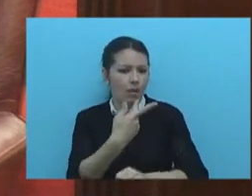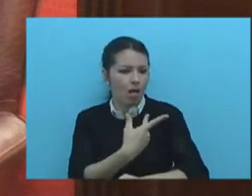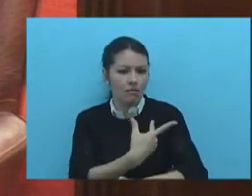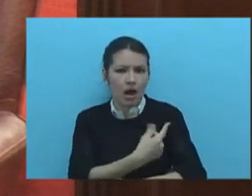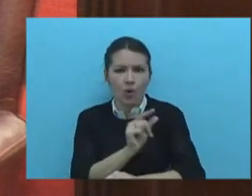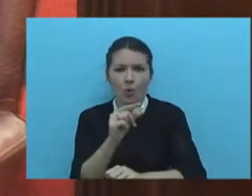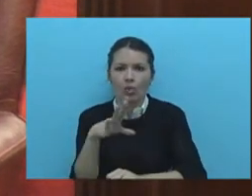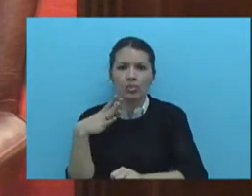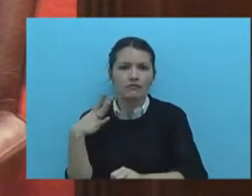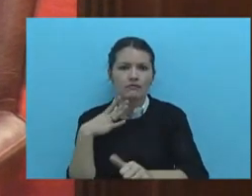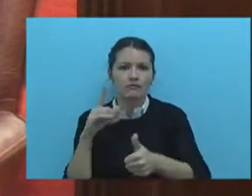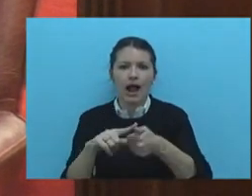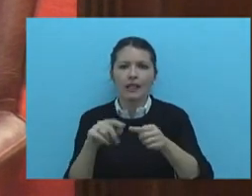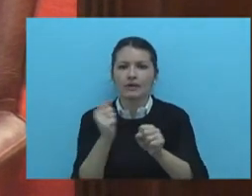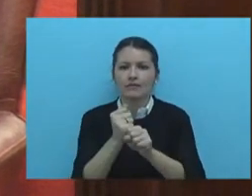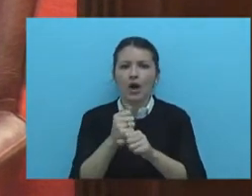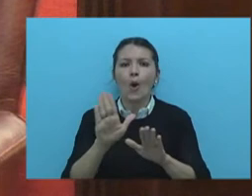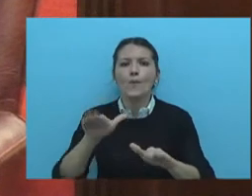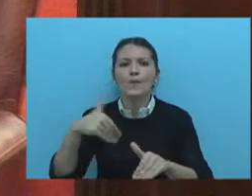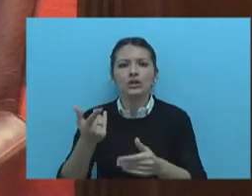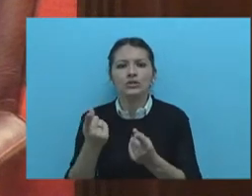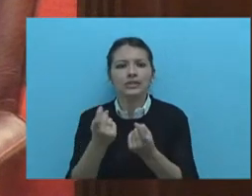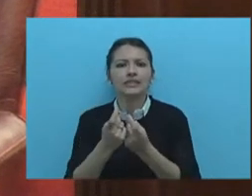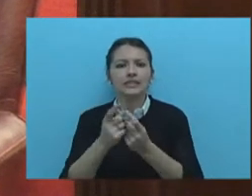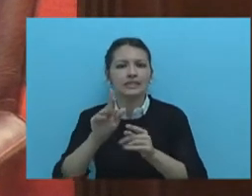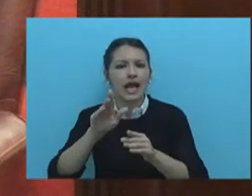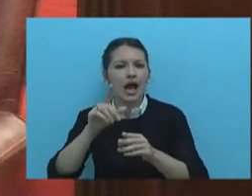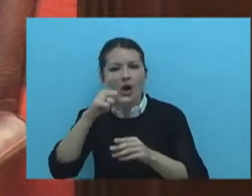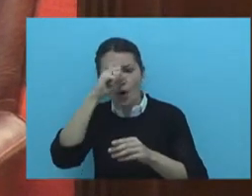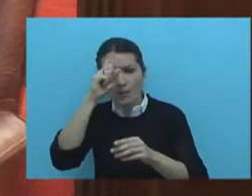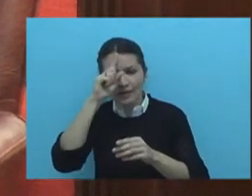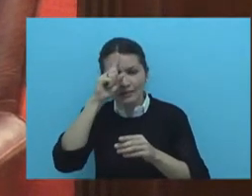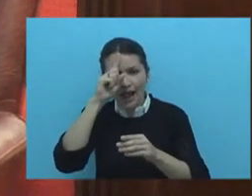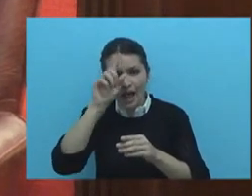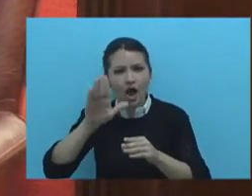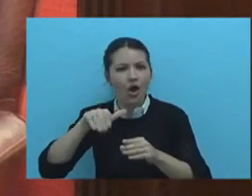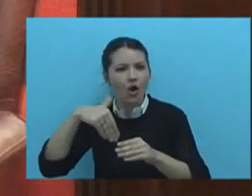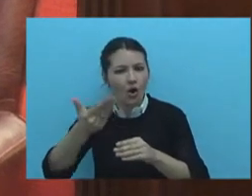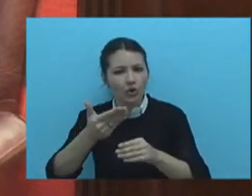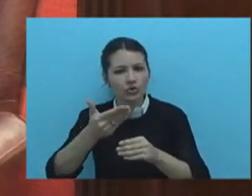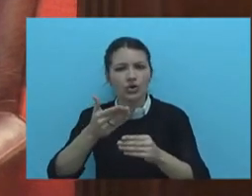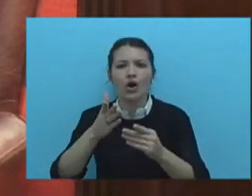insuficientes. Por eso se necesita más de un hospital. Y esa obra está parada hace mucho tiempo.